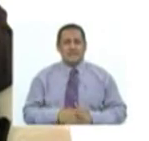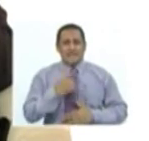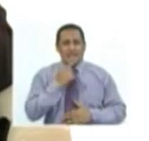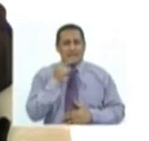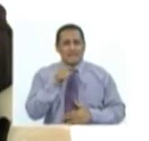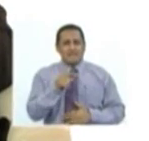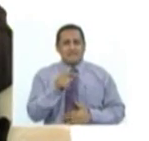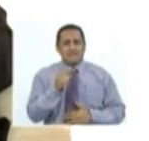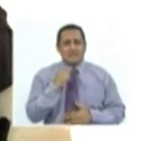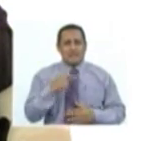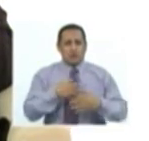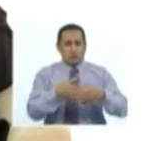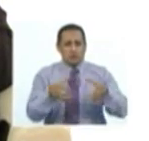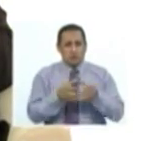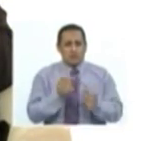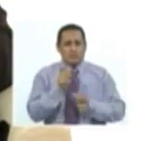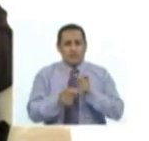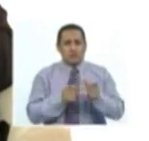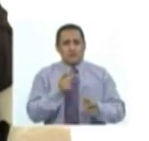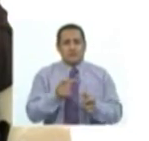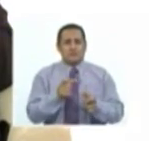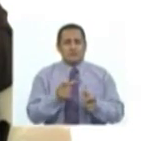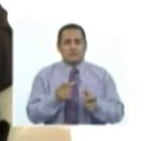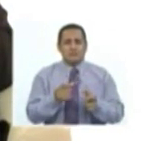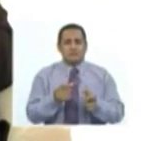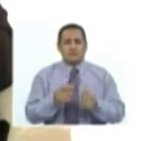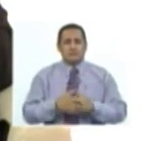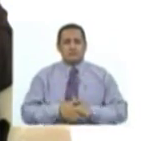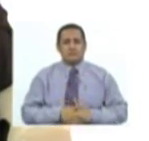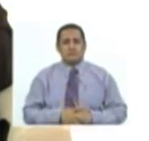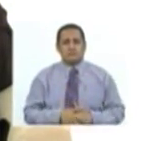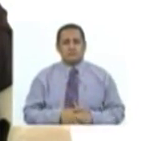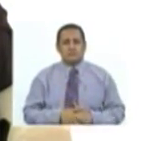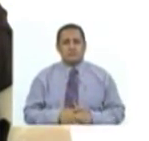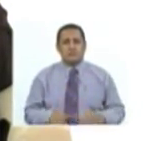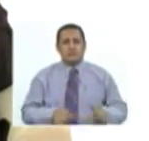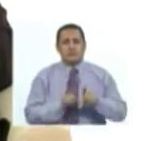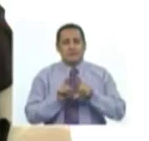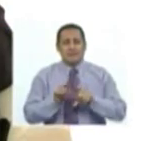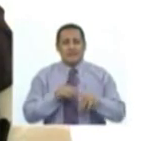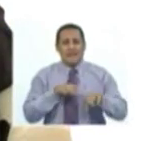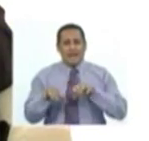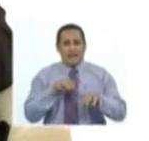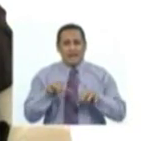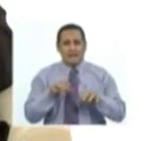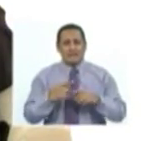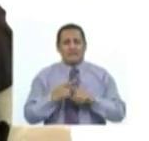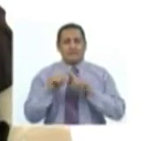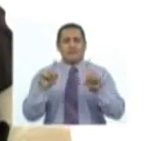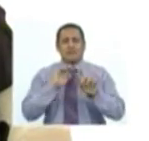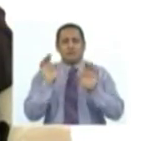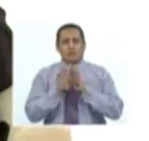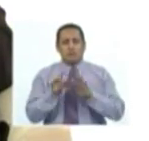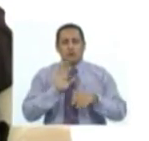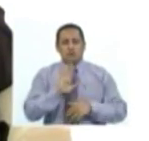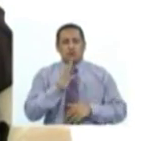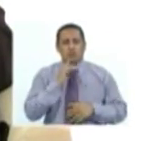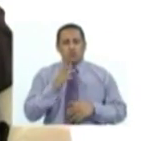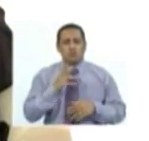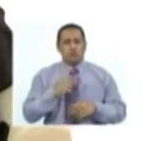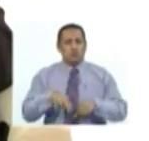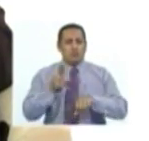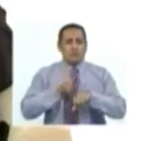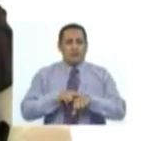ese equipo de personas que haga que sea distinta la naturaleza